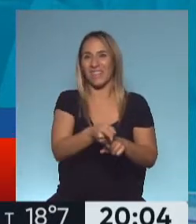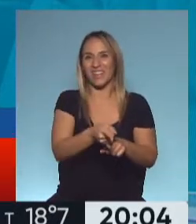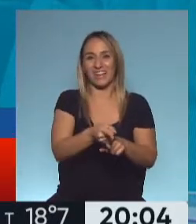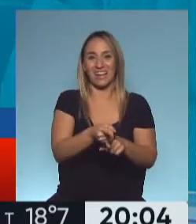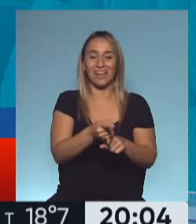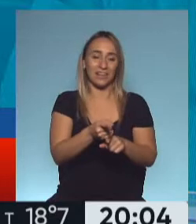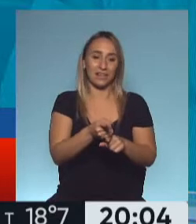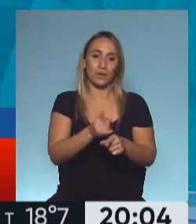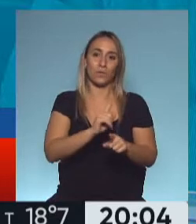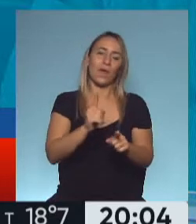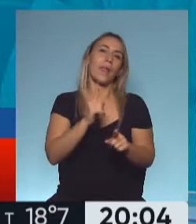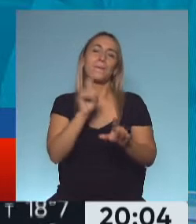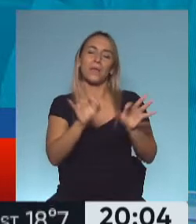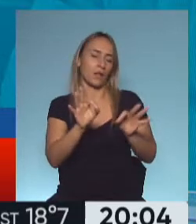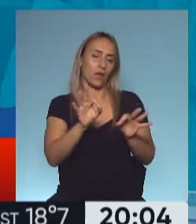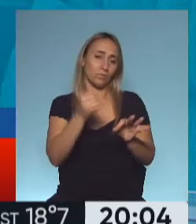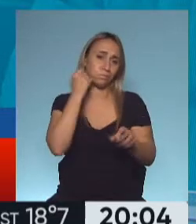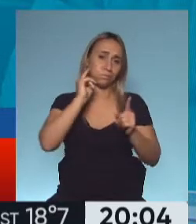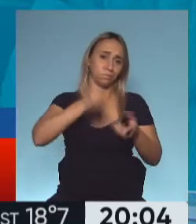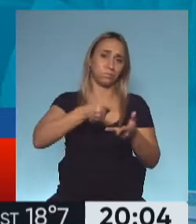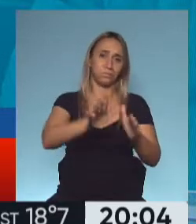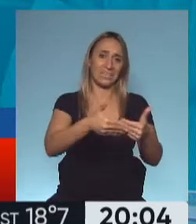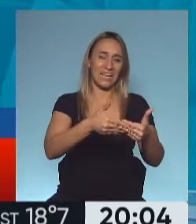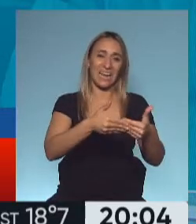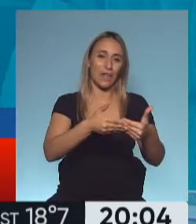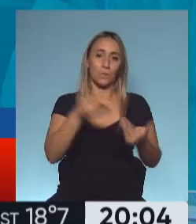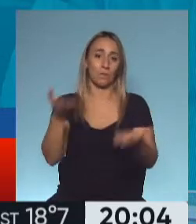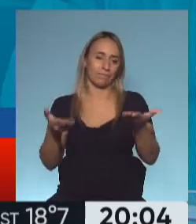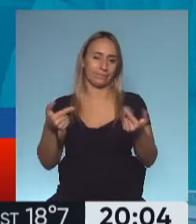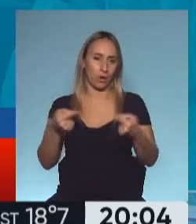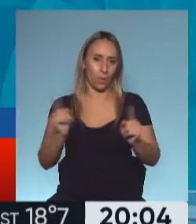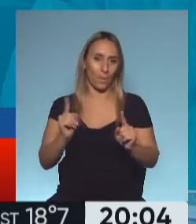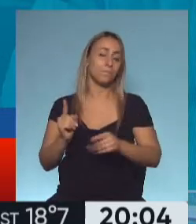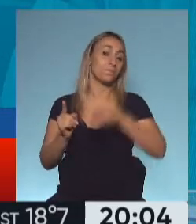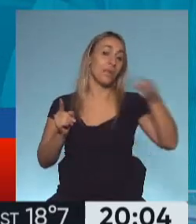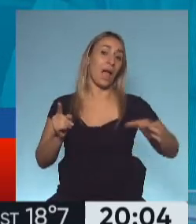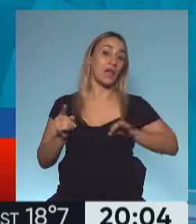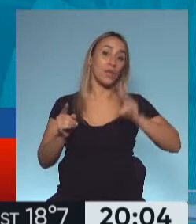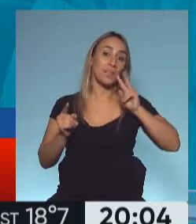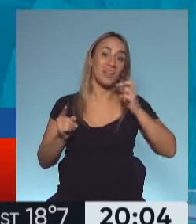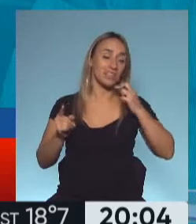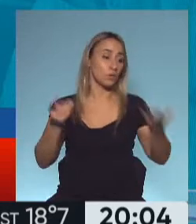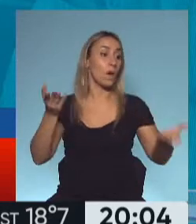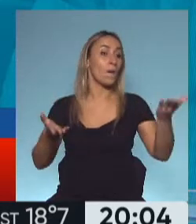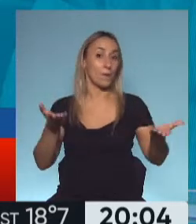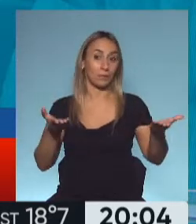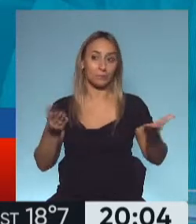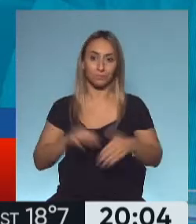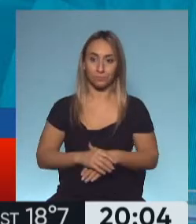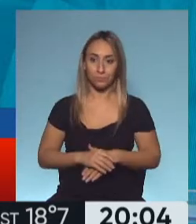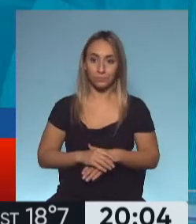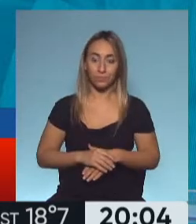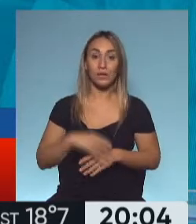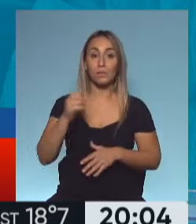era medida, ya estaban las grandes restricciones y esto que ya Guillermo estaba diciendo. Sí, ¿no? Lo importante ahí, Ariel, es que